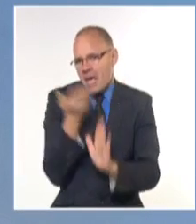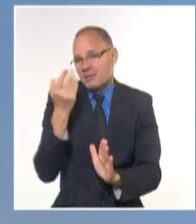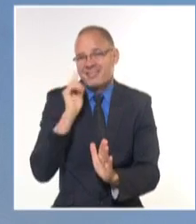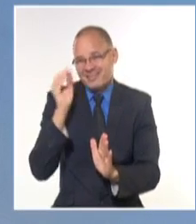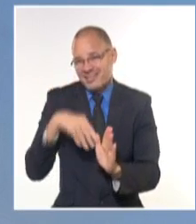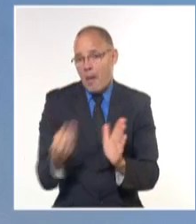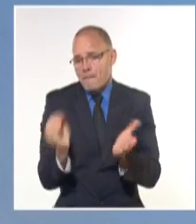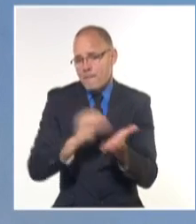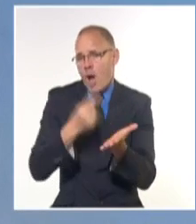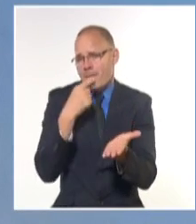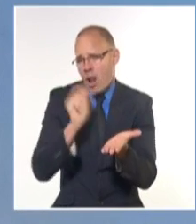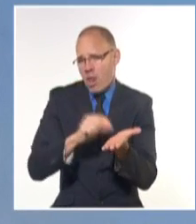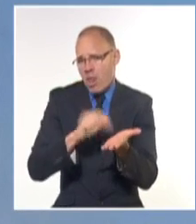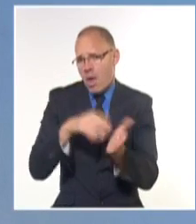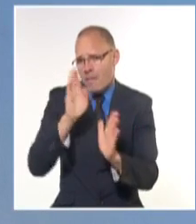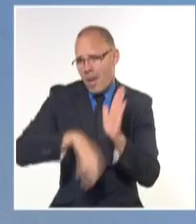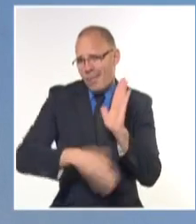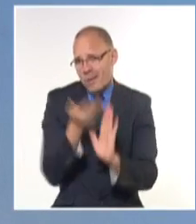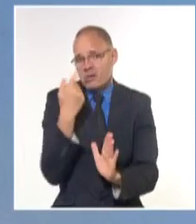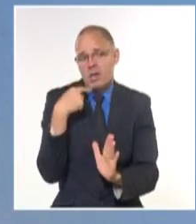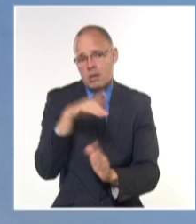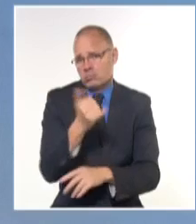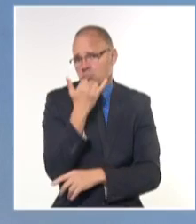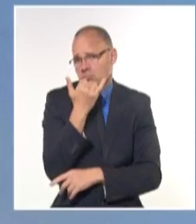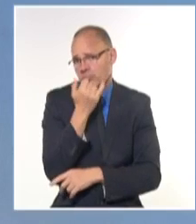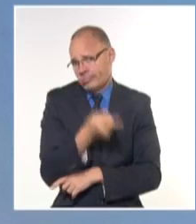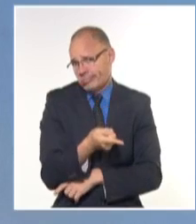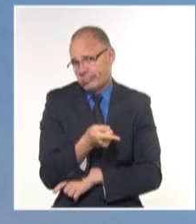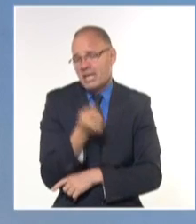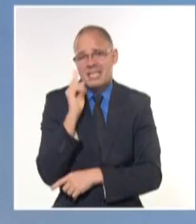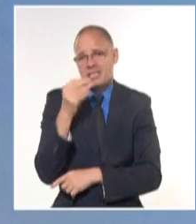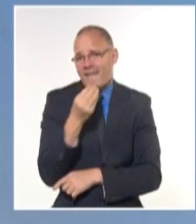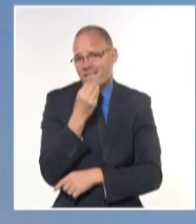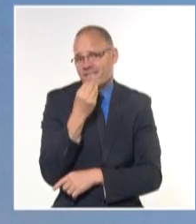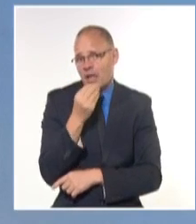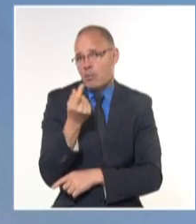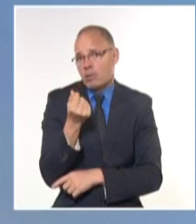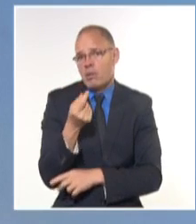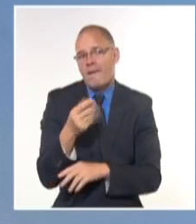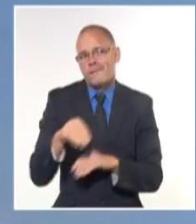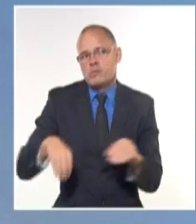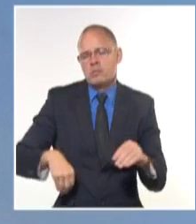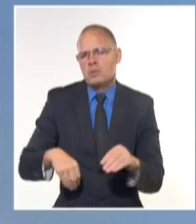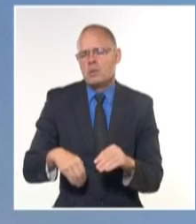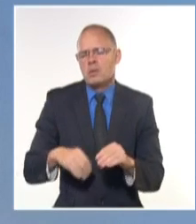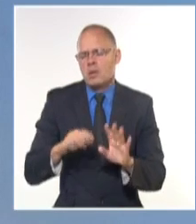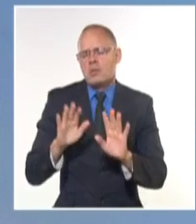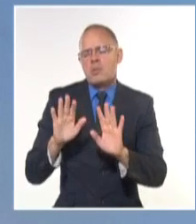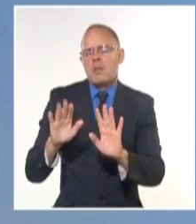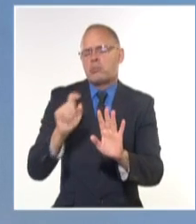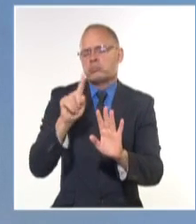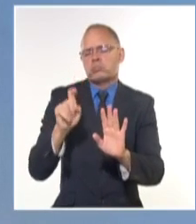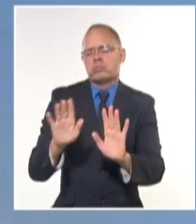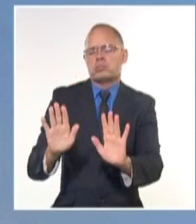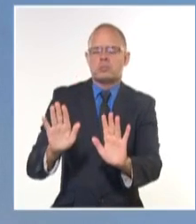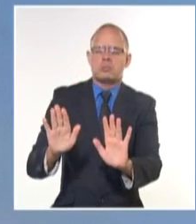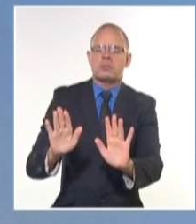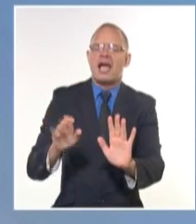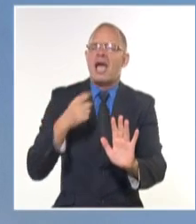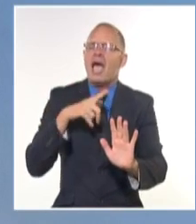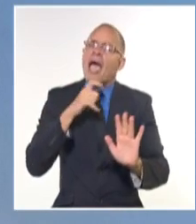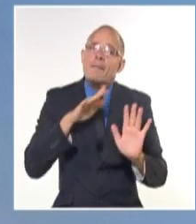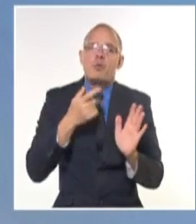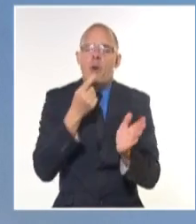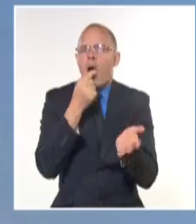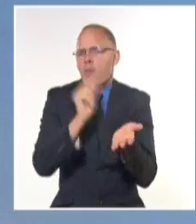altas en el registro de consumidores para favorecerse con la adquisición ¿Quién es el que tiene la responsabilidad de dar de baja a alguien en el núcleo